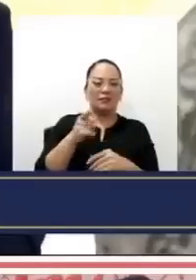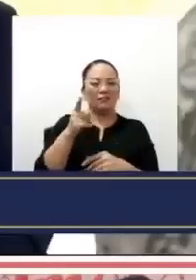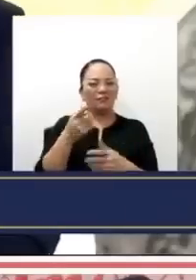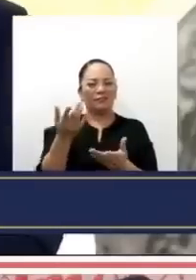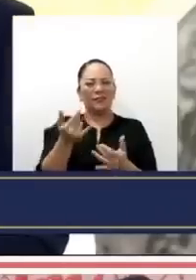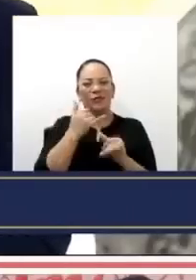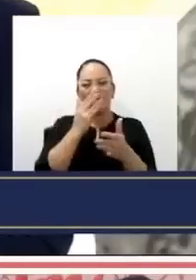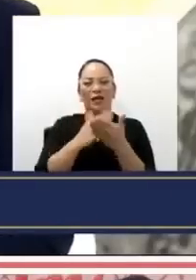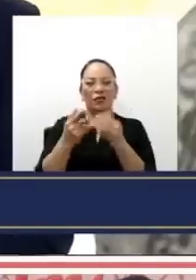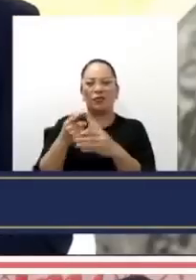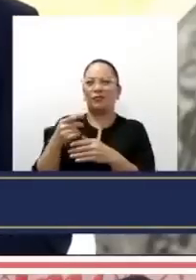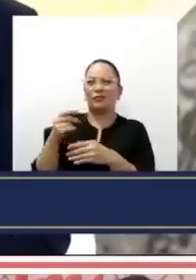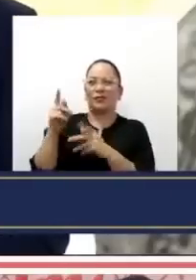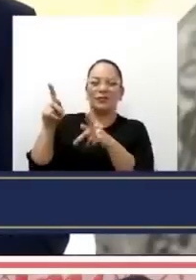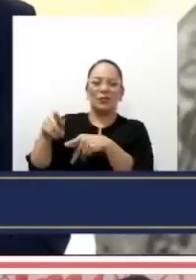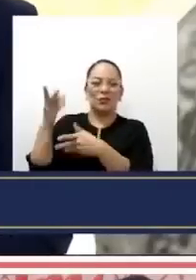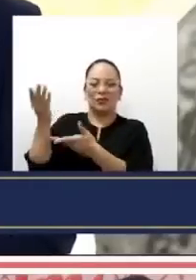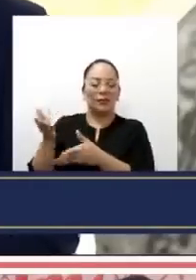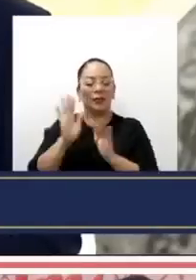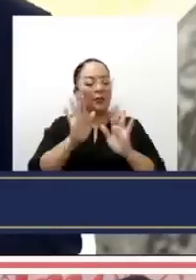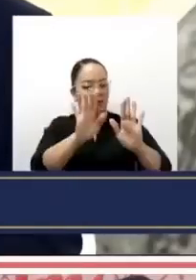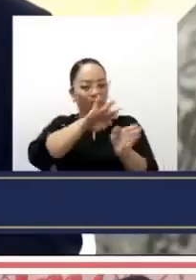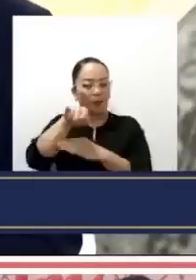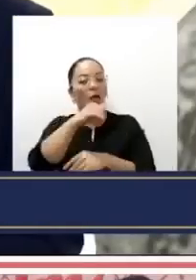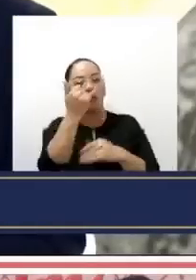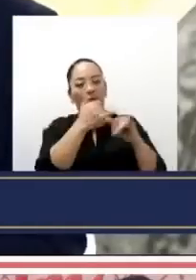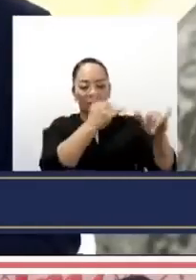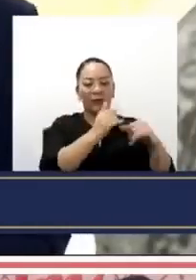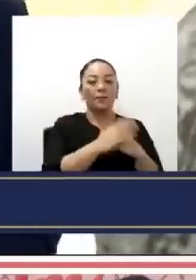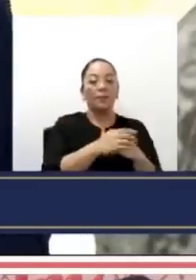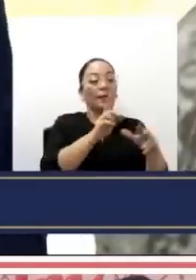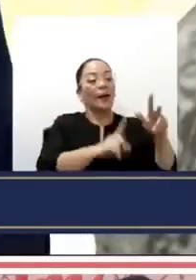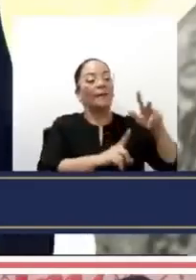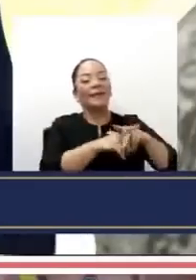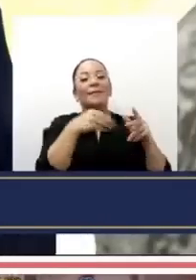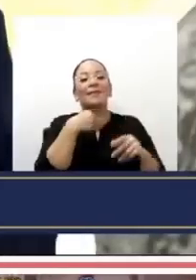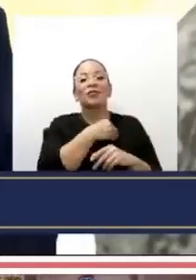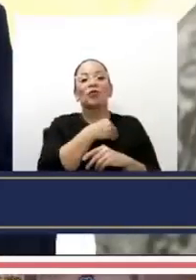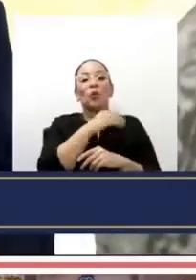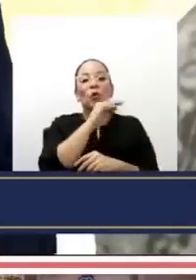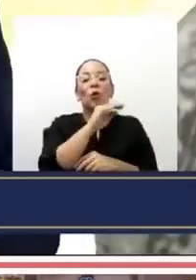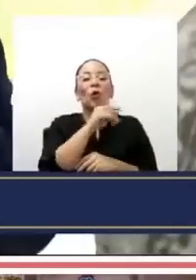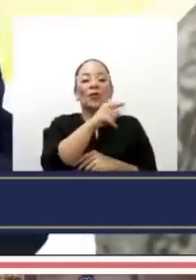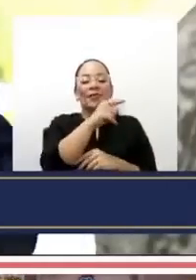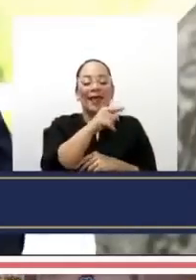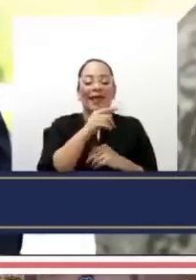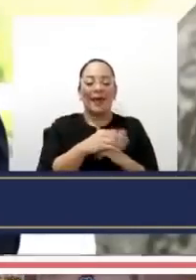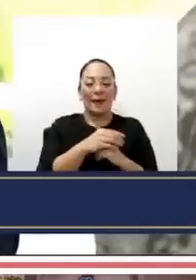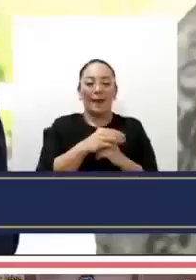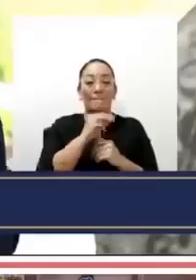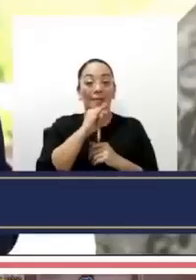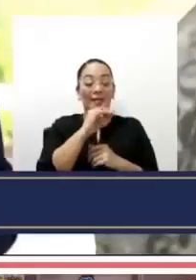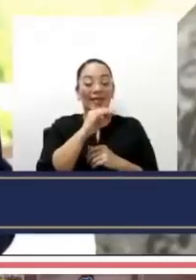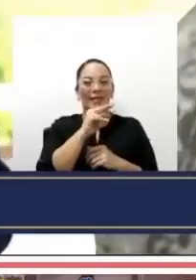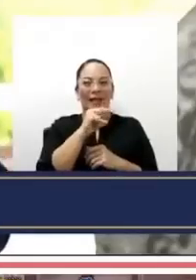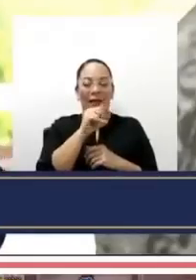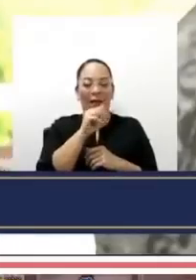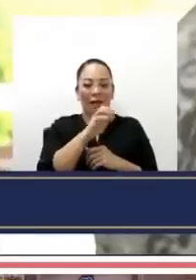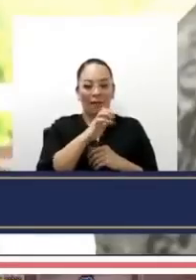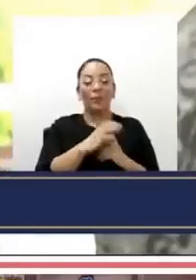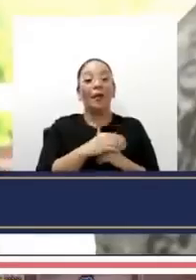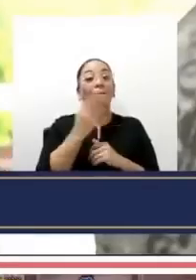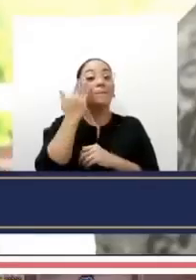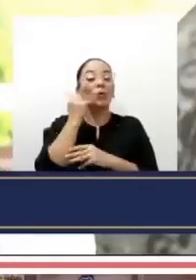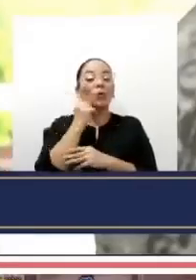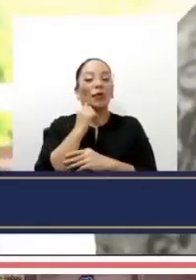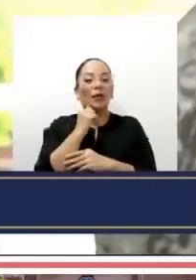siguiente aparece un señor ministro, el ministro Tattenbach, aquí apareció, porque un distinguido ciudadano,